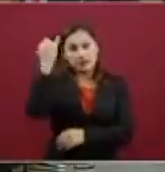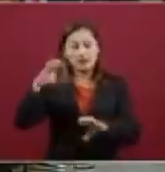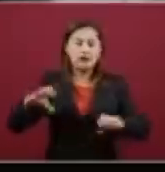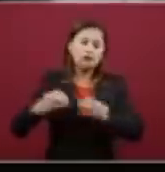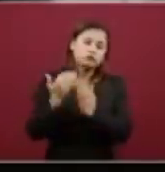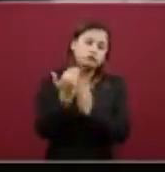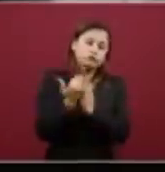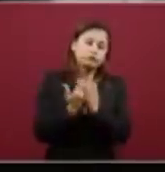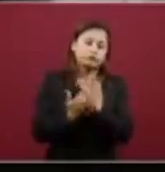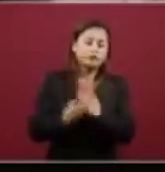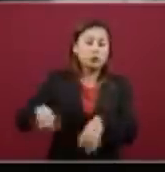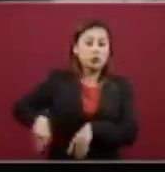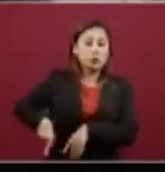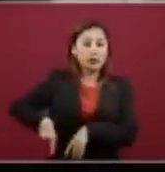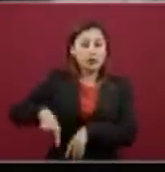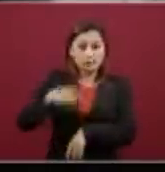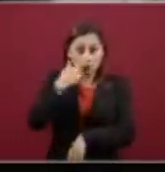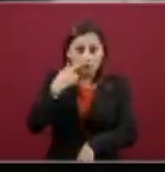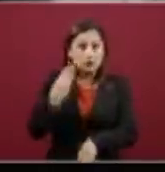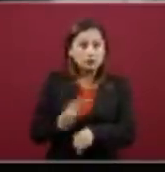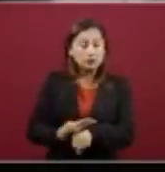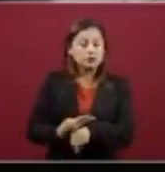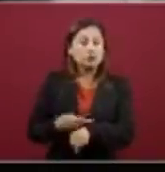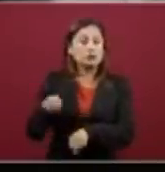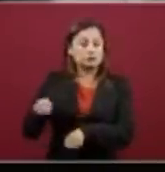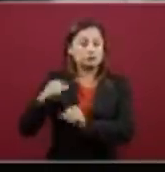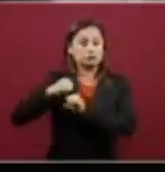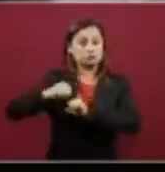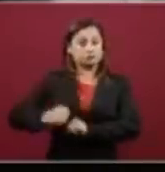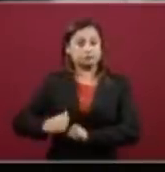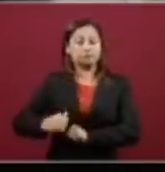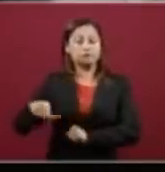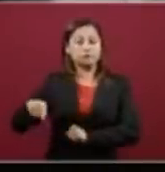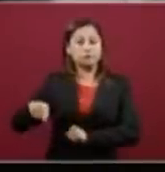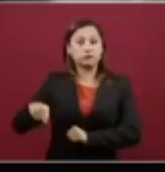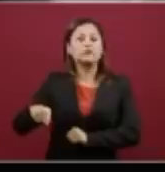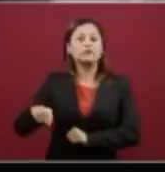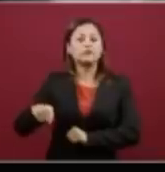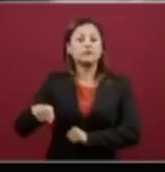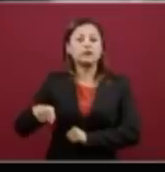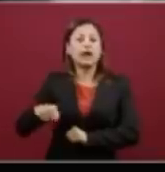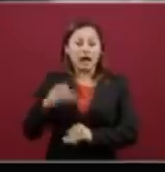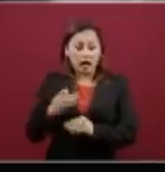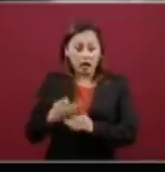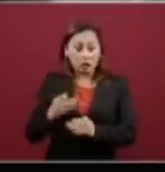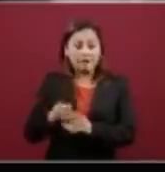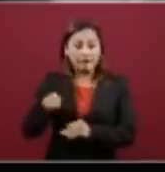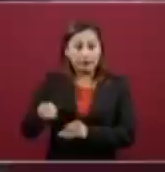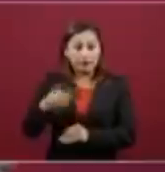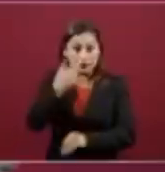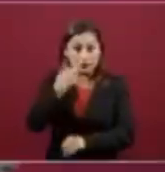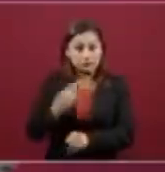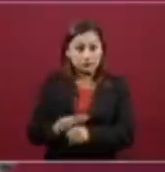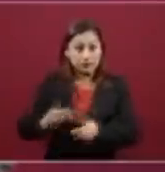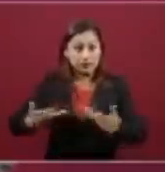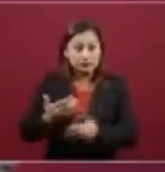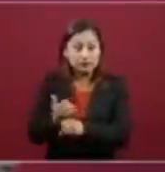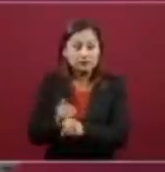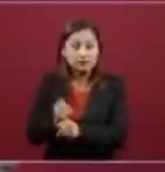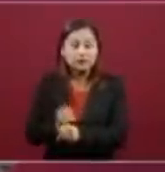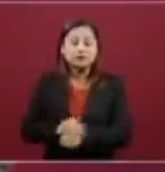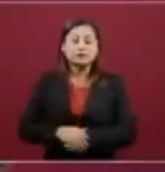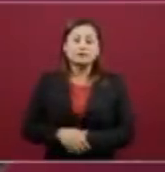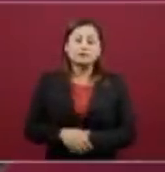lo que pasa a un mecanismo que no sirve y que sea el propio gobierno actual el que se responsabilice de los casos? Ya lo dije con